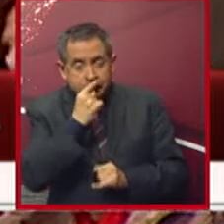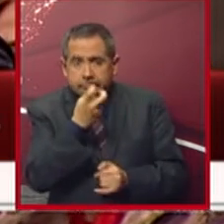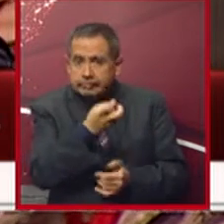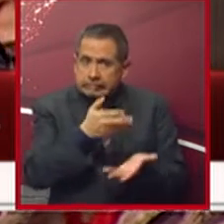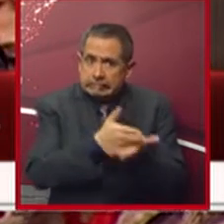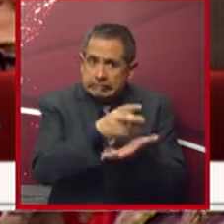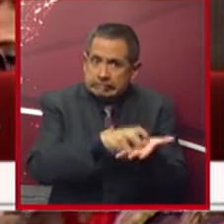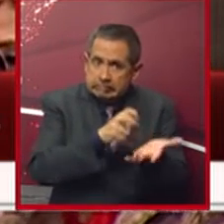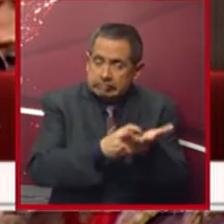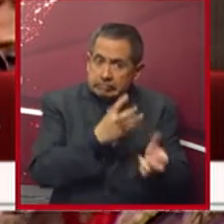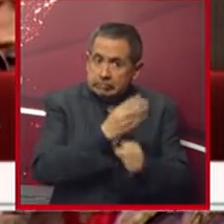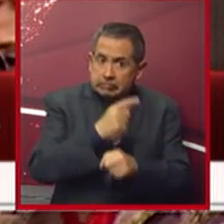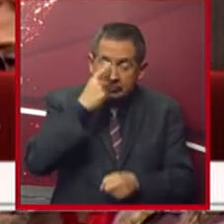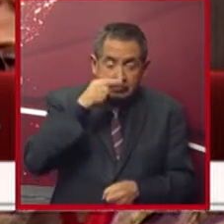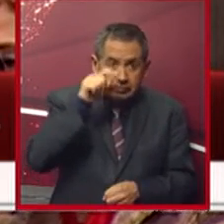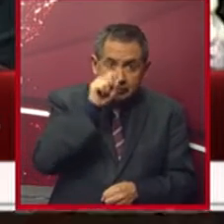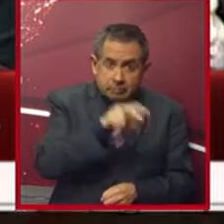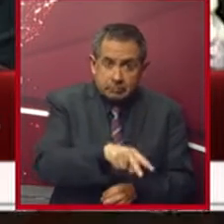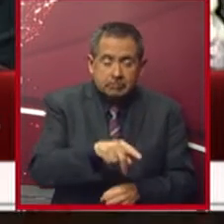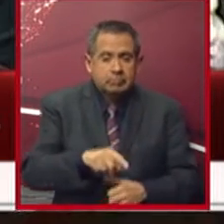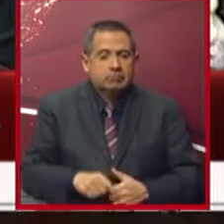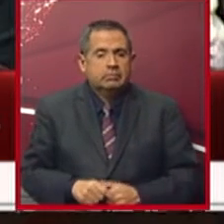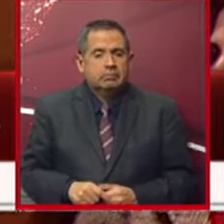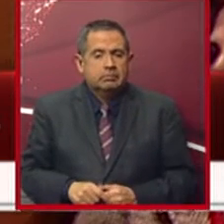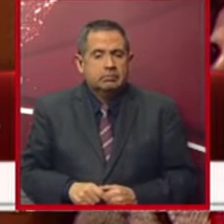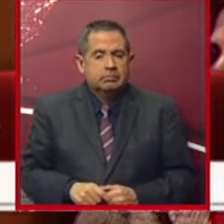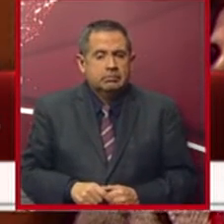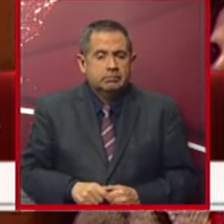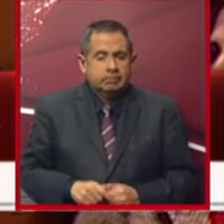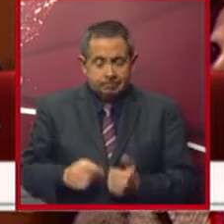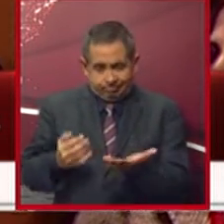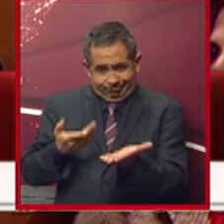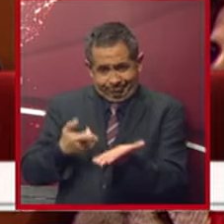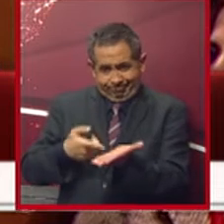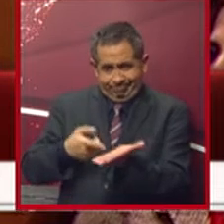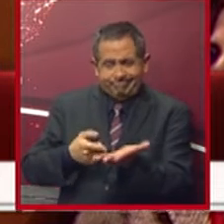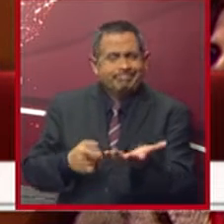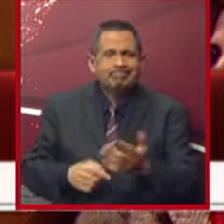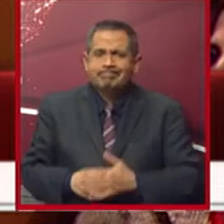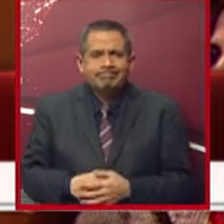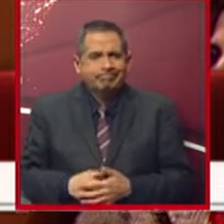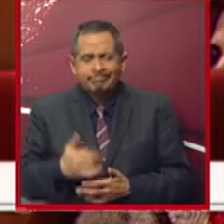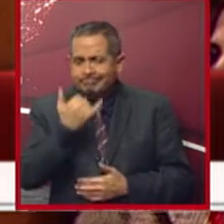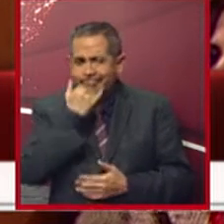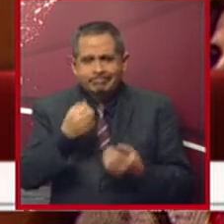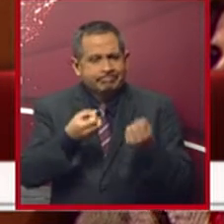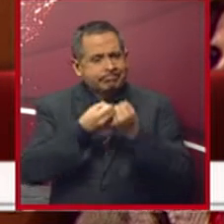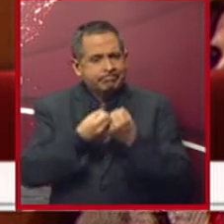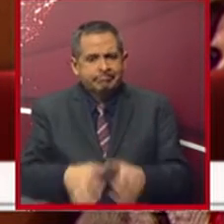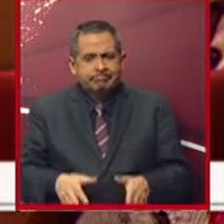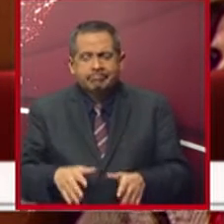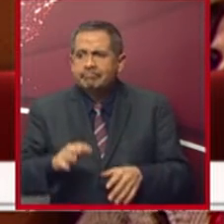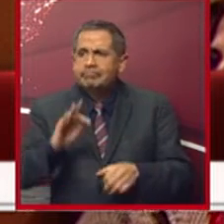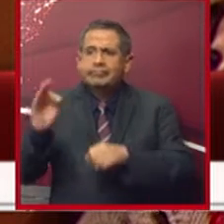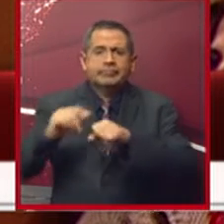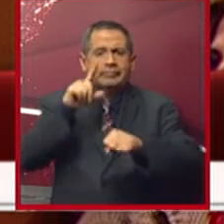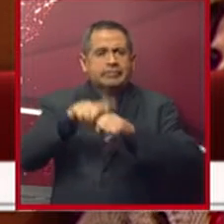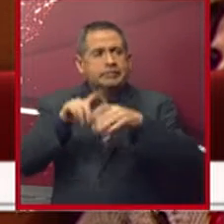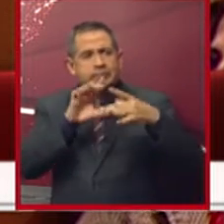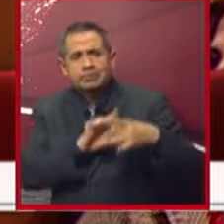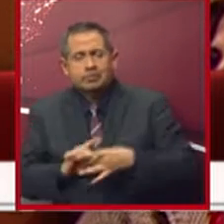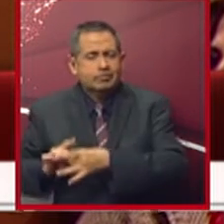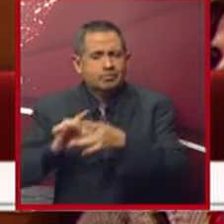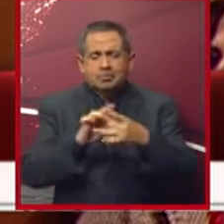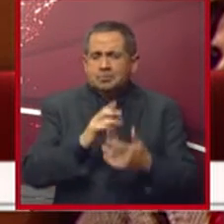existentes. El proyecto de dictamen desnaturaliza y da al traste con el espíritu federal de la Guardia